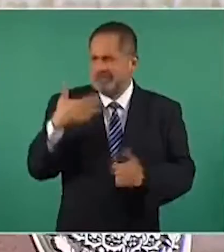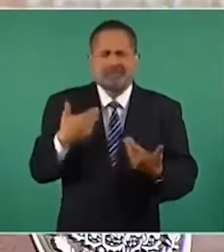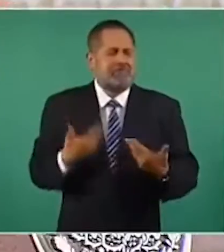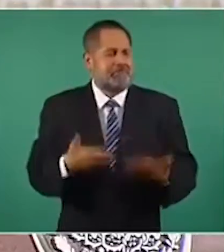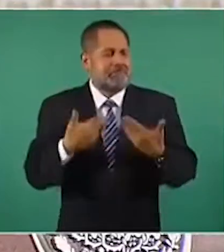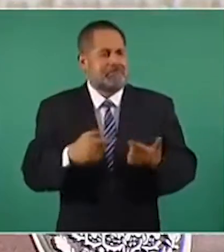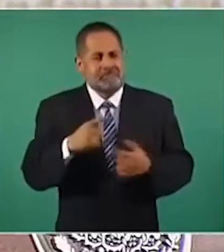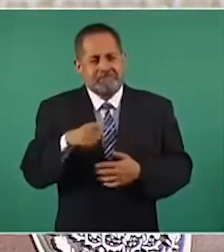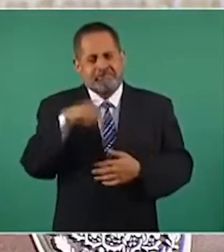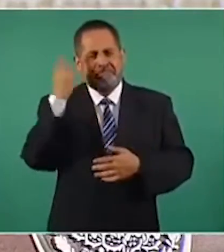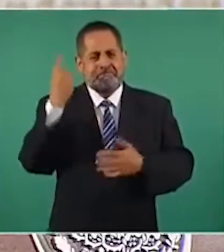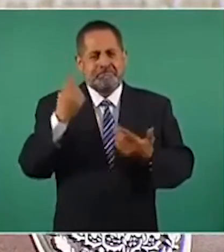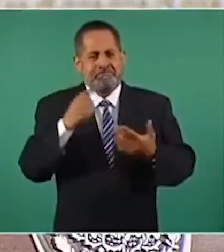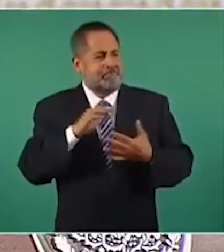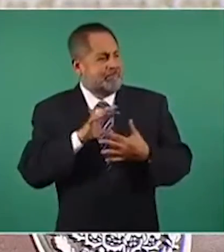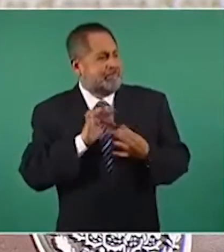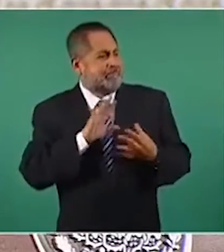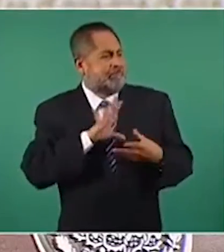hacer